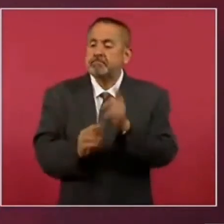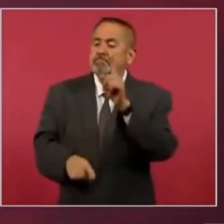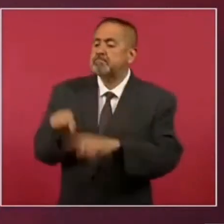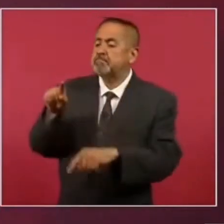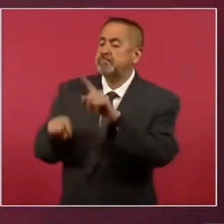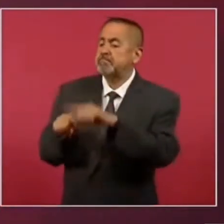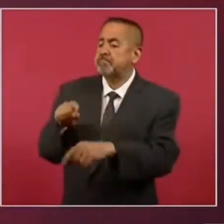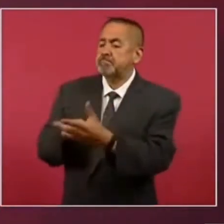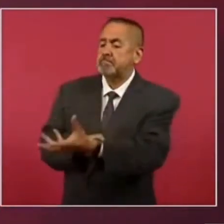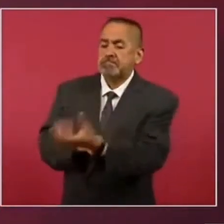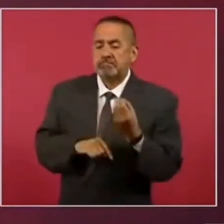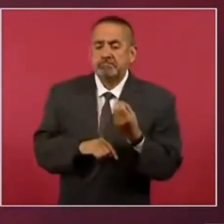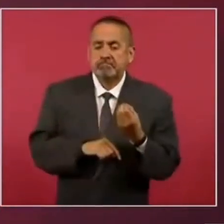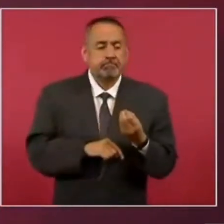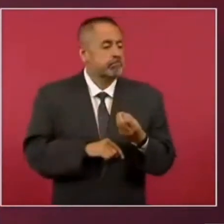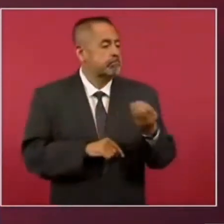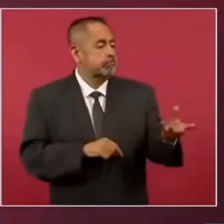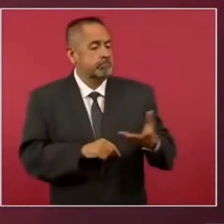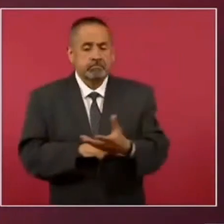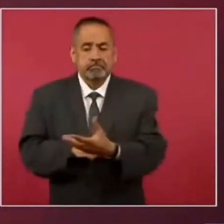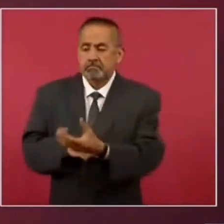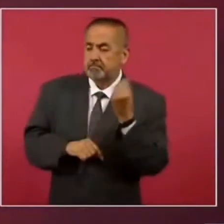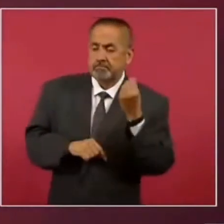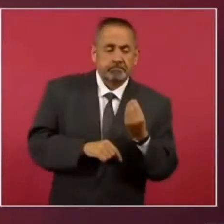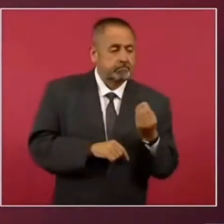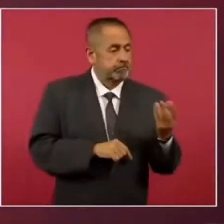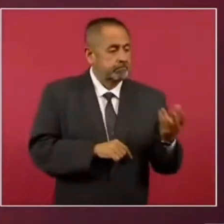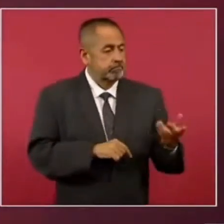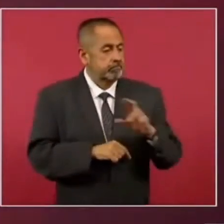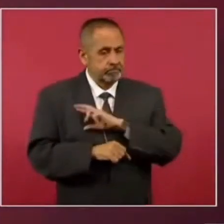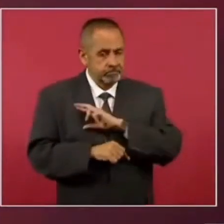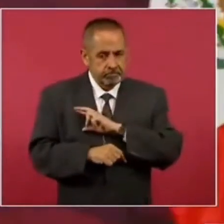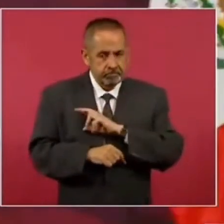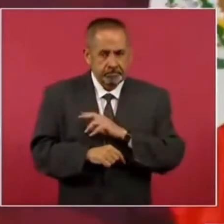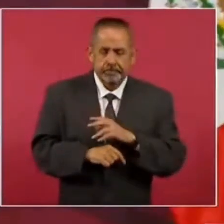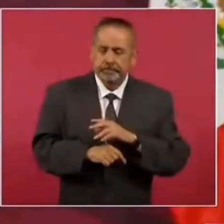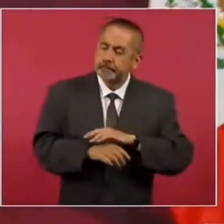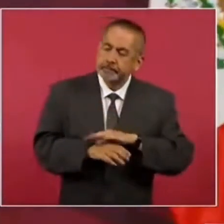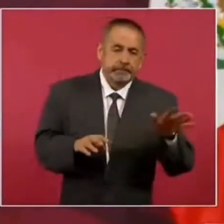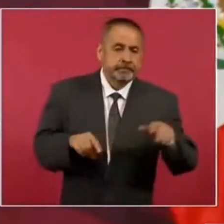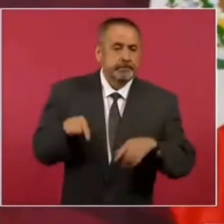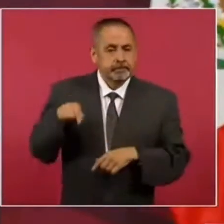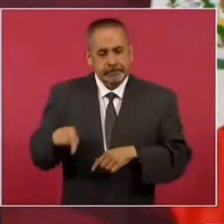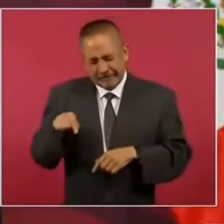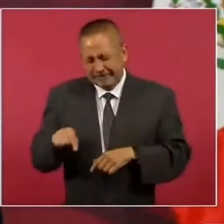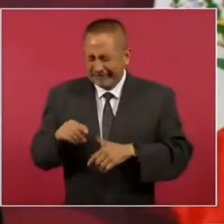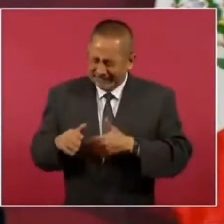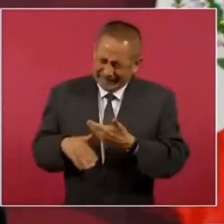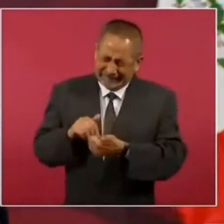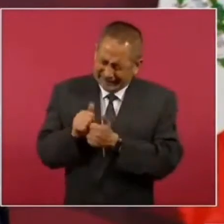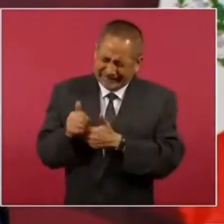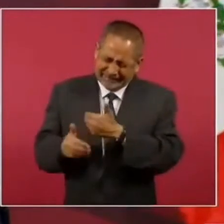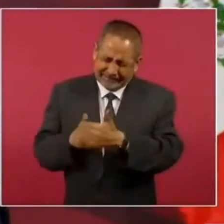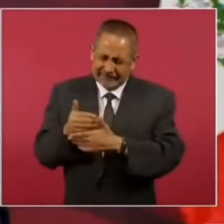llegó con todo el esfuerzo nuestro al 39%.